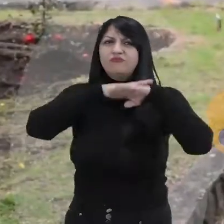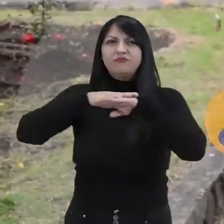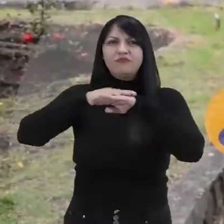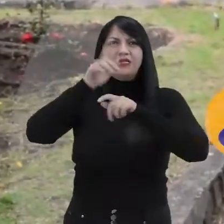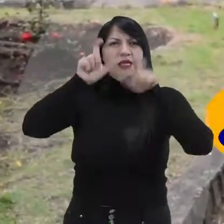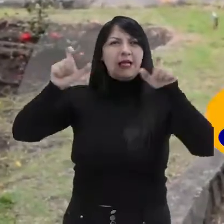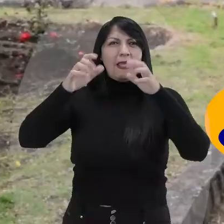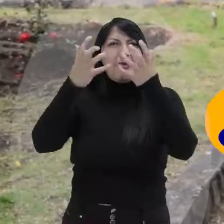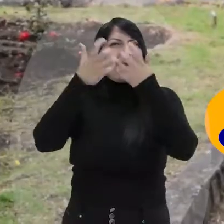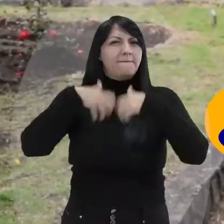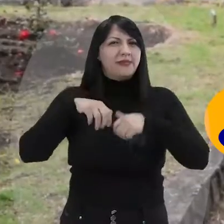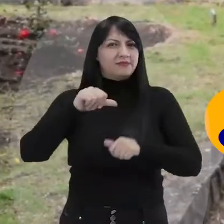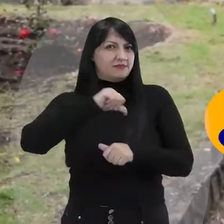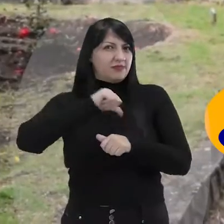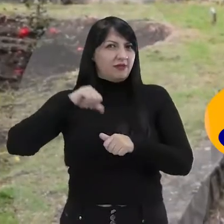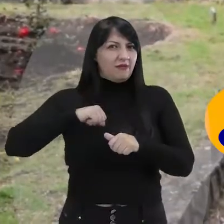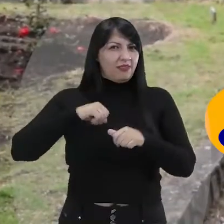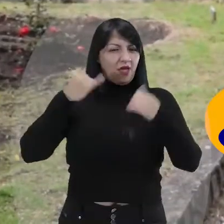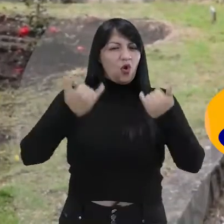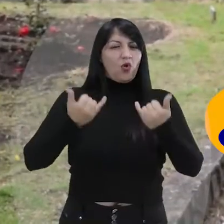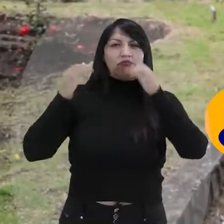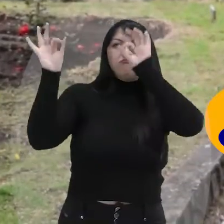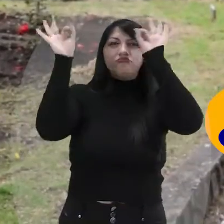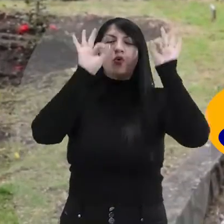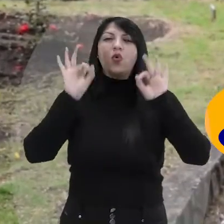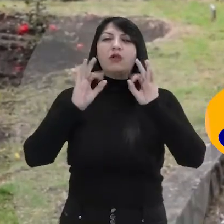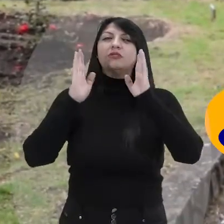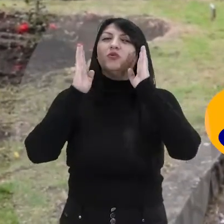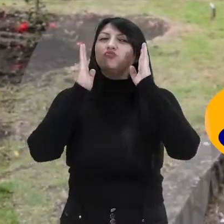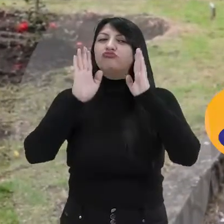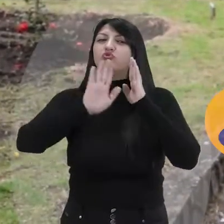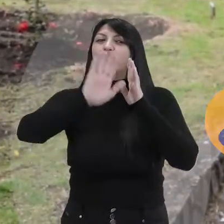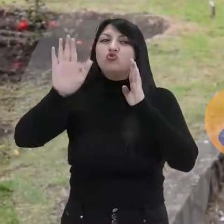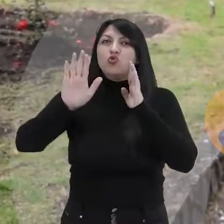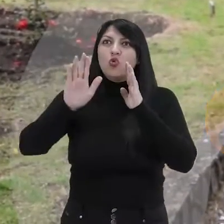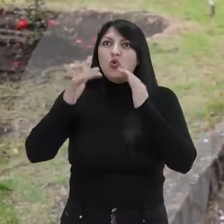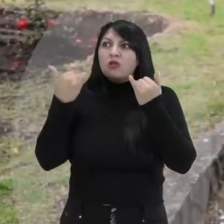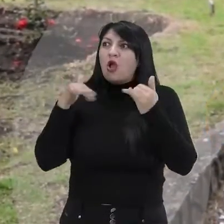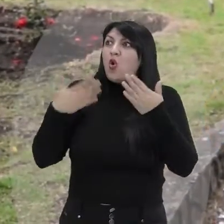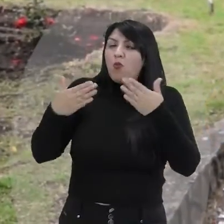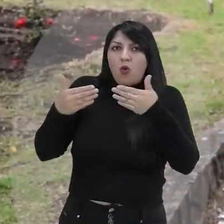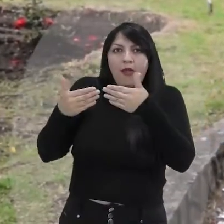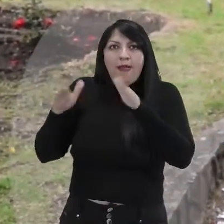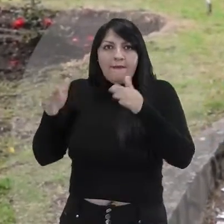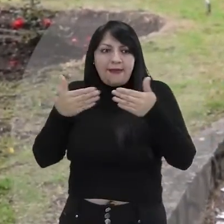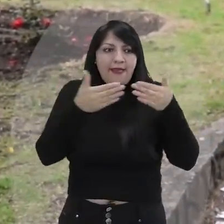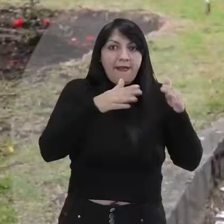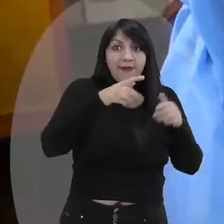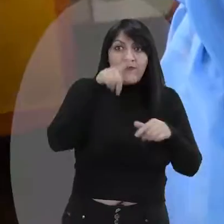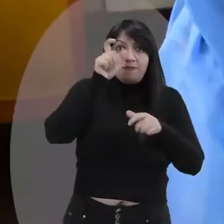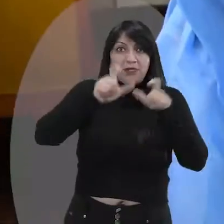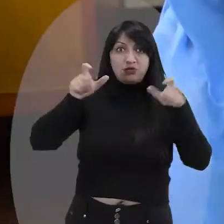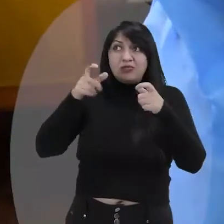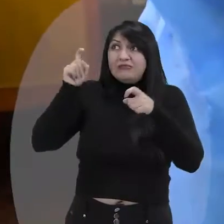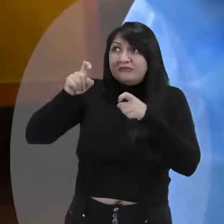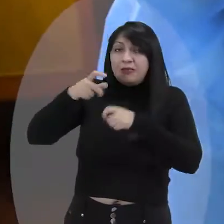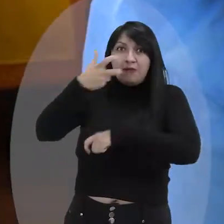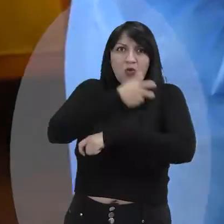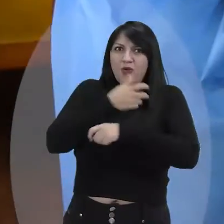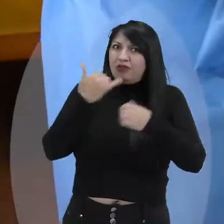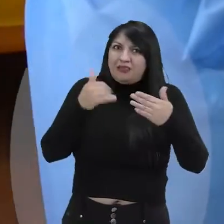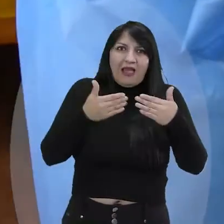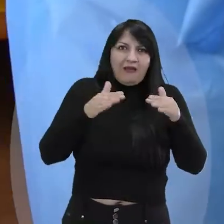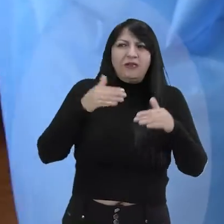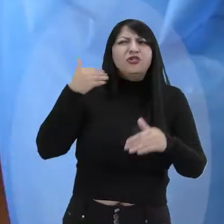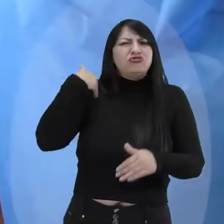toda la comunidad, a todas las obras, a todas las empresas privadas que organicen estas jornadas de vacunación con el fin de ampliar pues, que